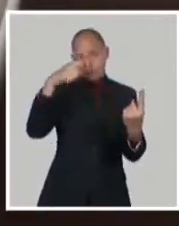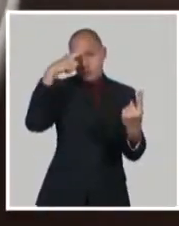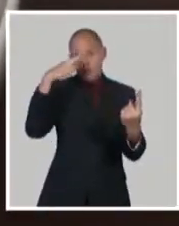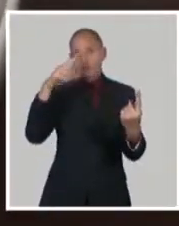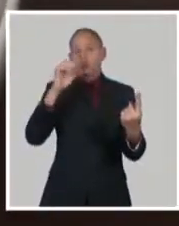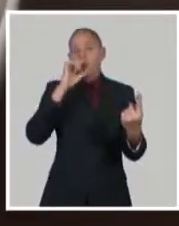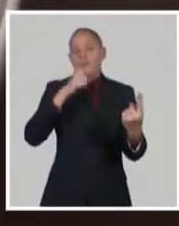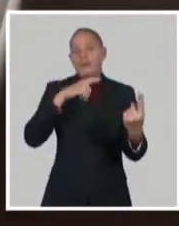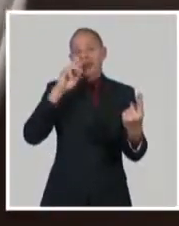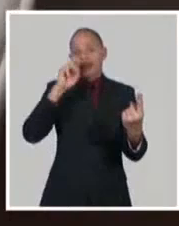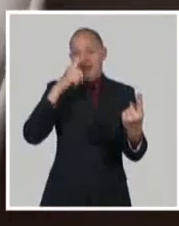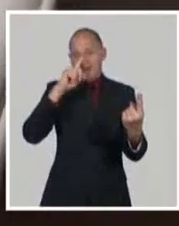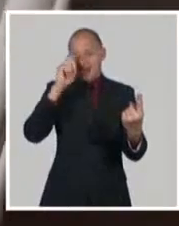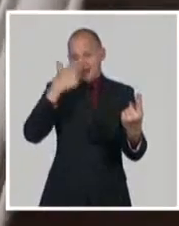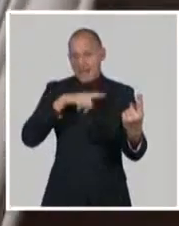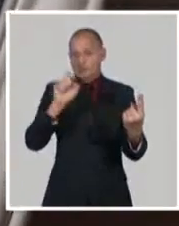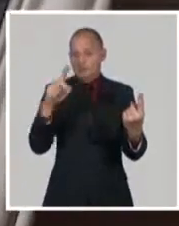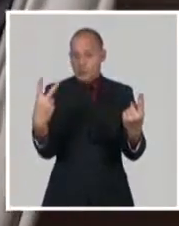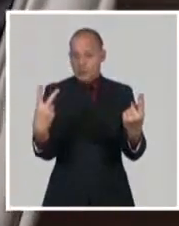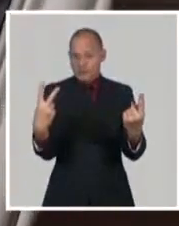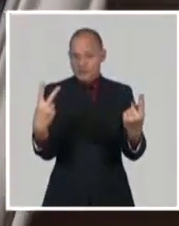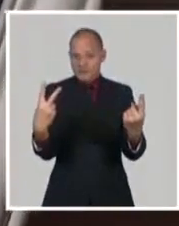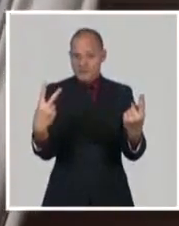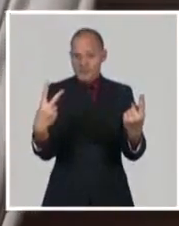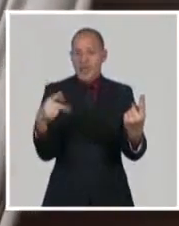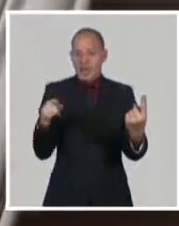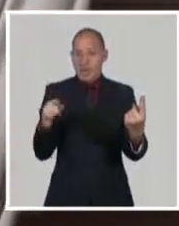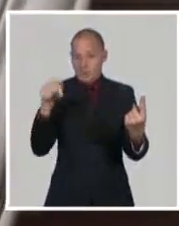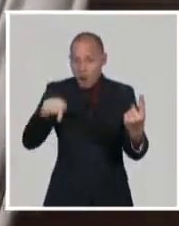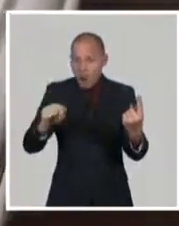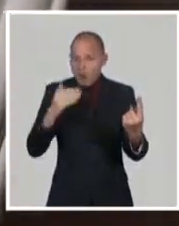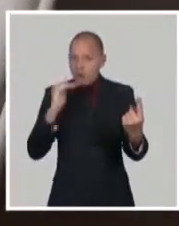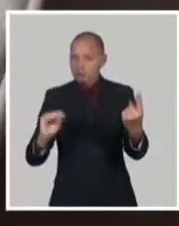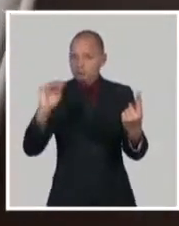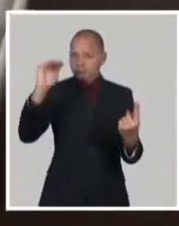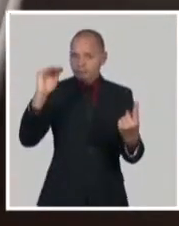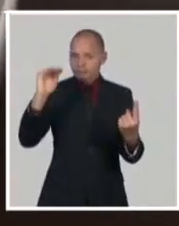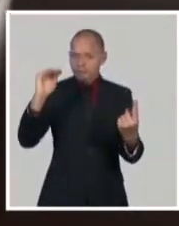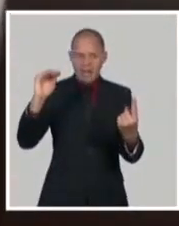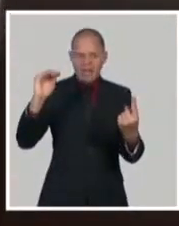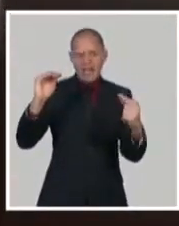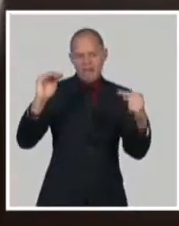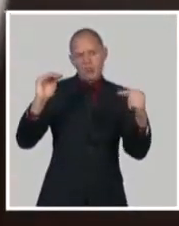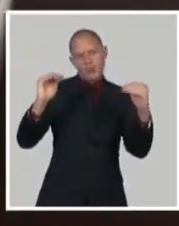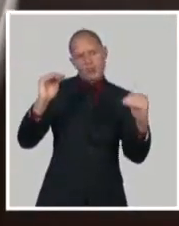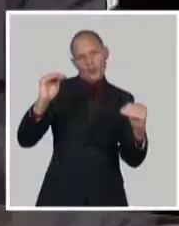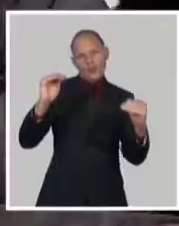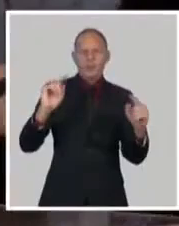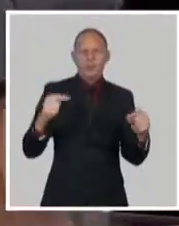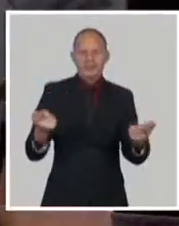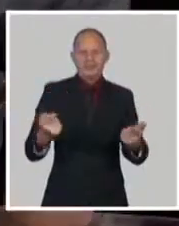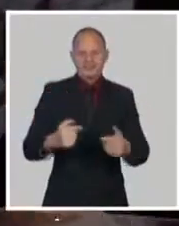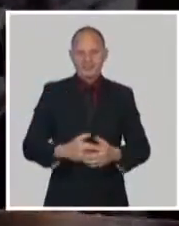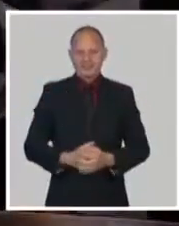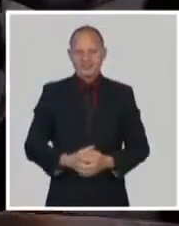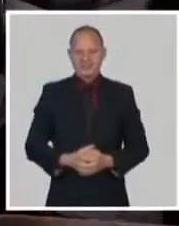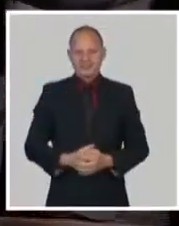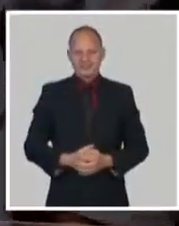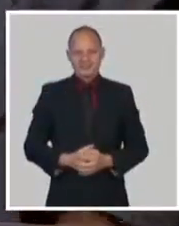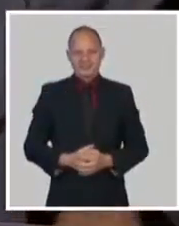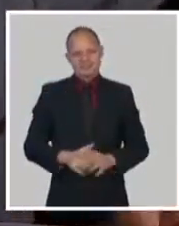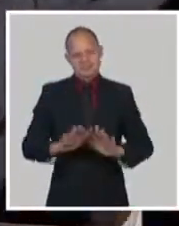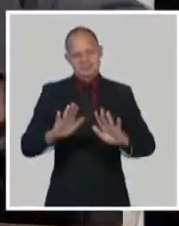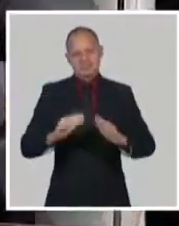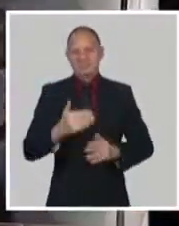más adelantado. ¿Qué perspectivas hay con estos ensayos clínicos y las fases en las que estamos? Sí, muy buenas tardes,